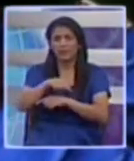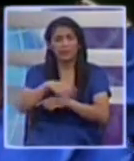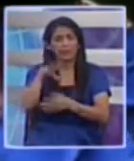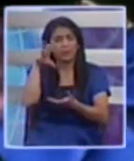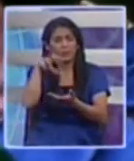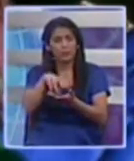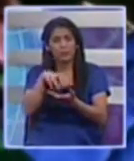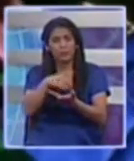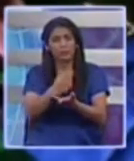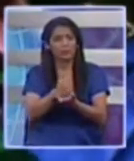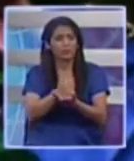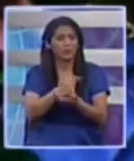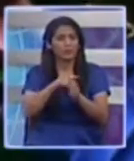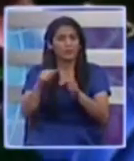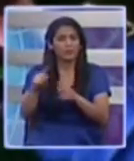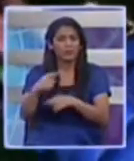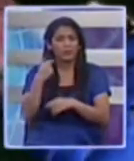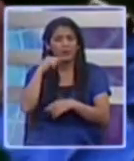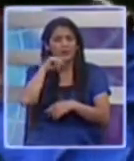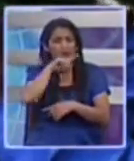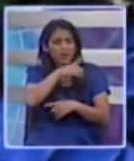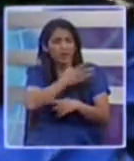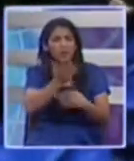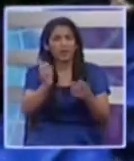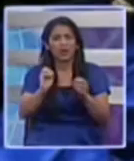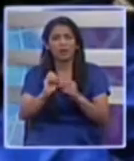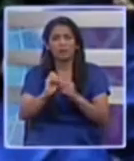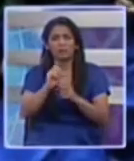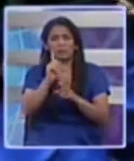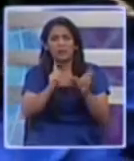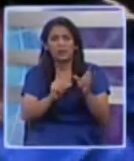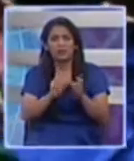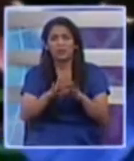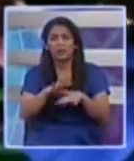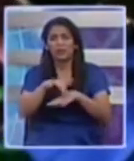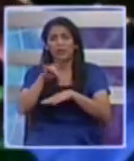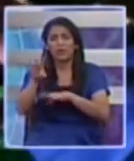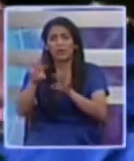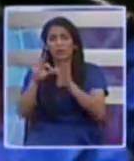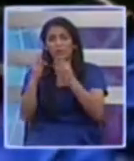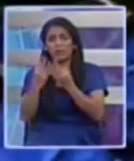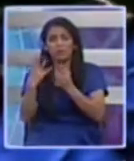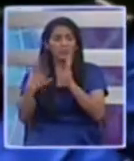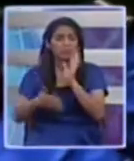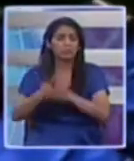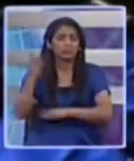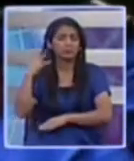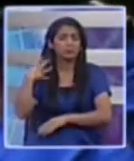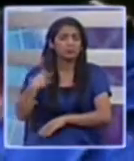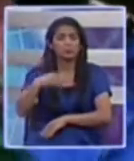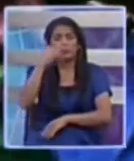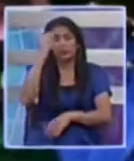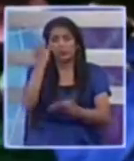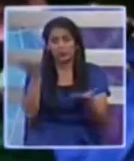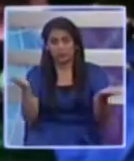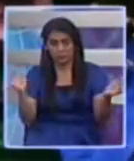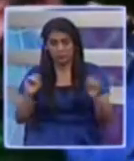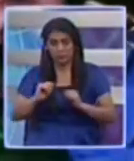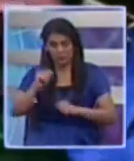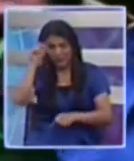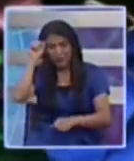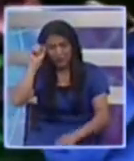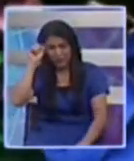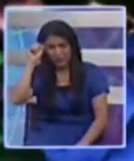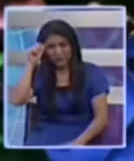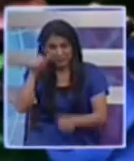hermanas provincias, por ejemplo, de Cañar, tuvieron que abandonar a sus seres queridos? ¿O acaso nos olvidamos de la gente